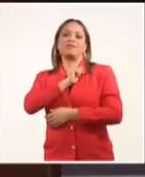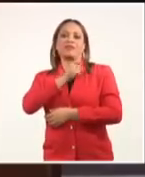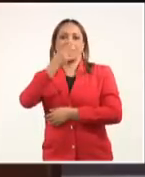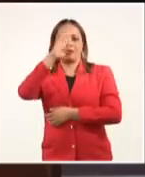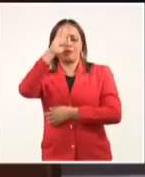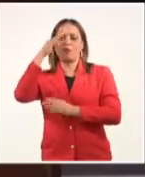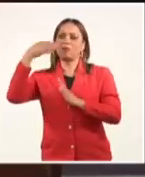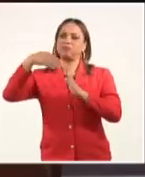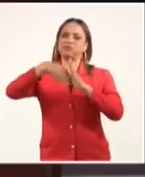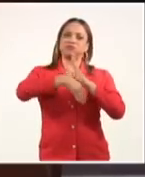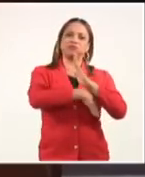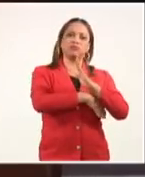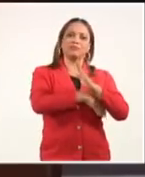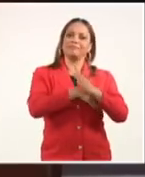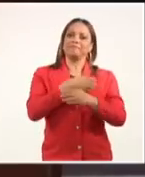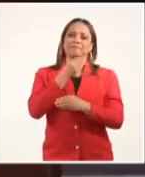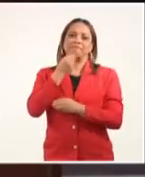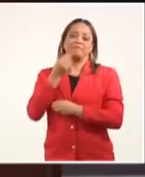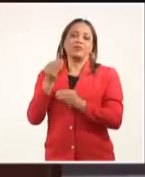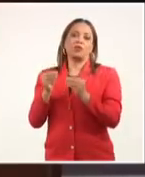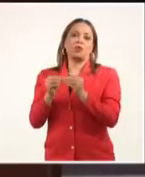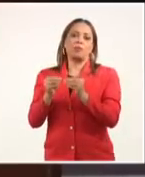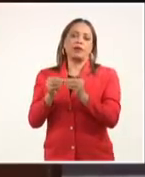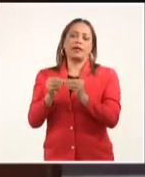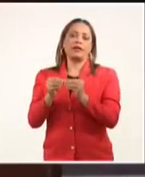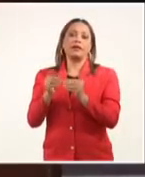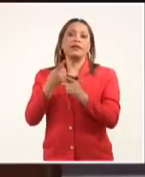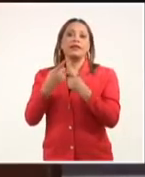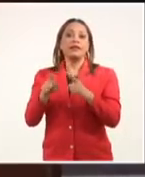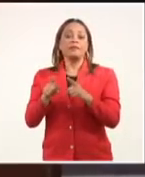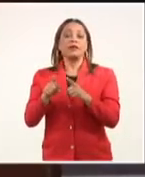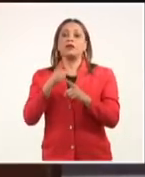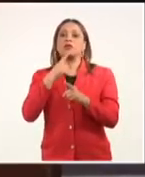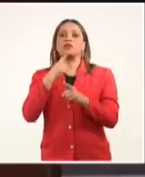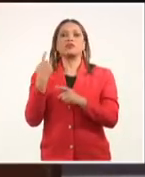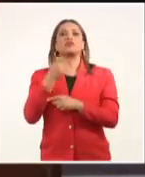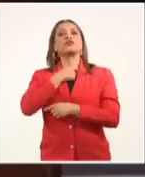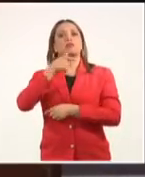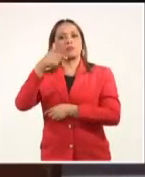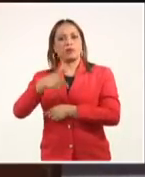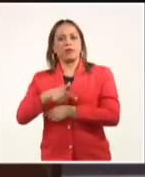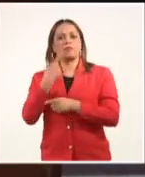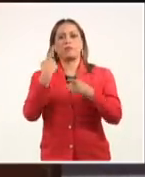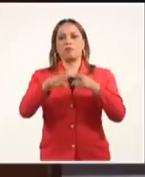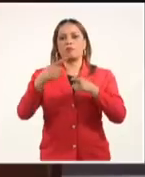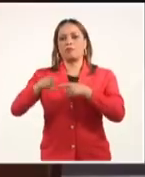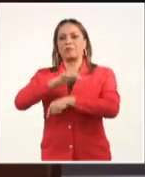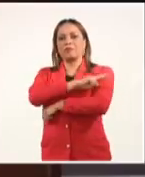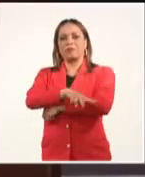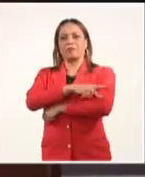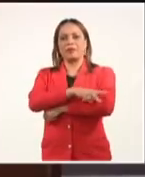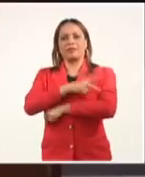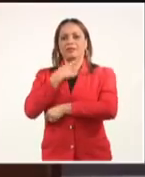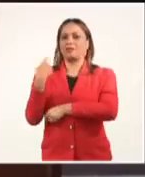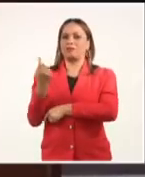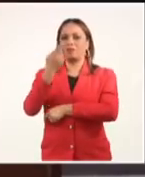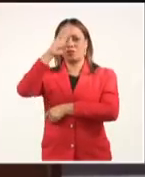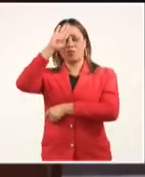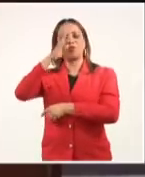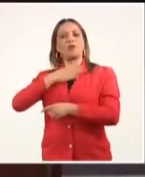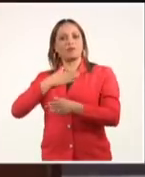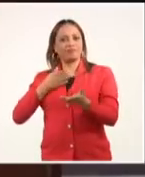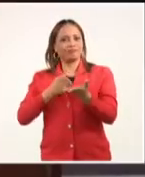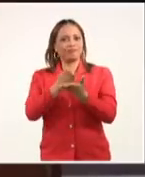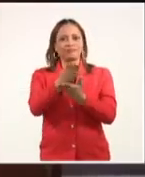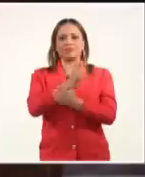revolución y borrar su inspirador ejemplo para otros pueblos de que sí